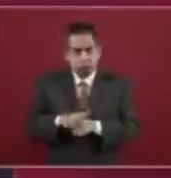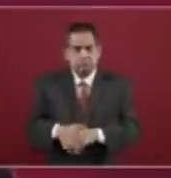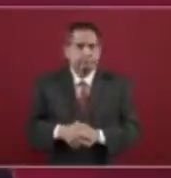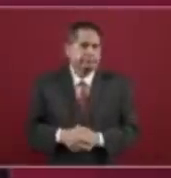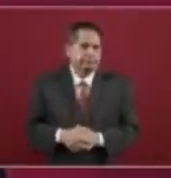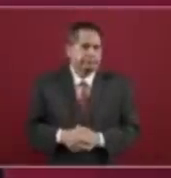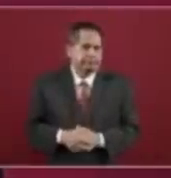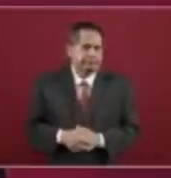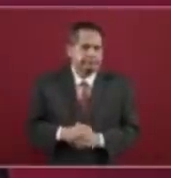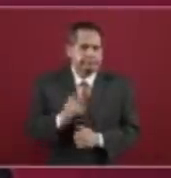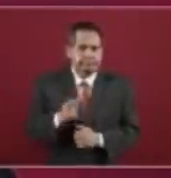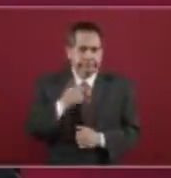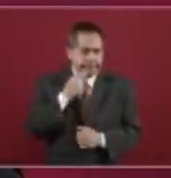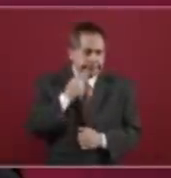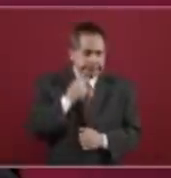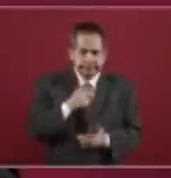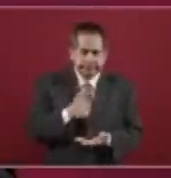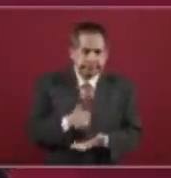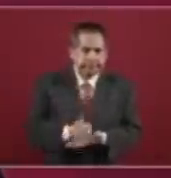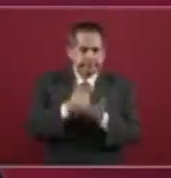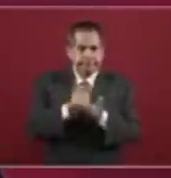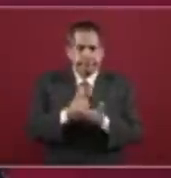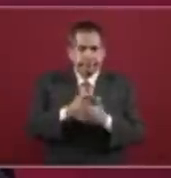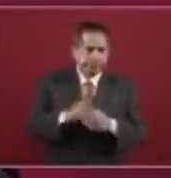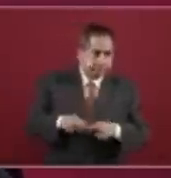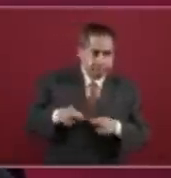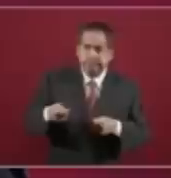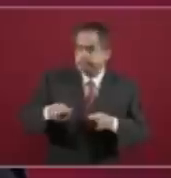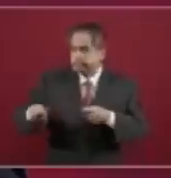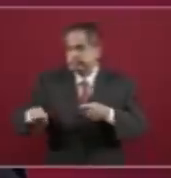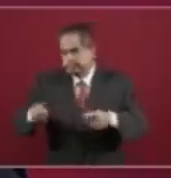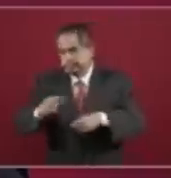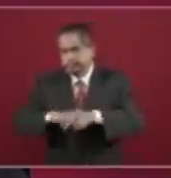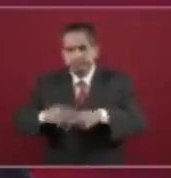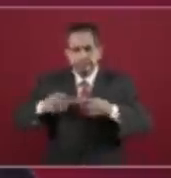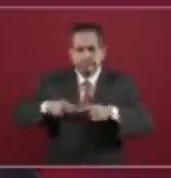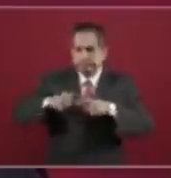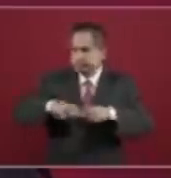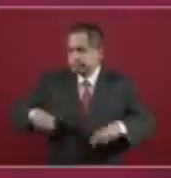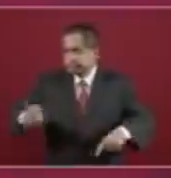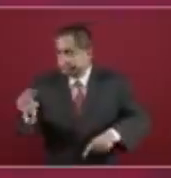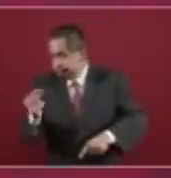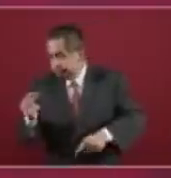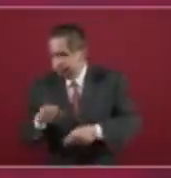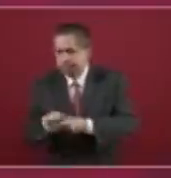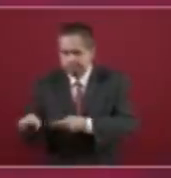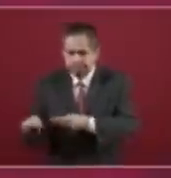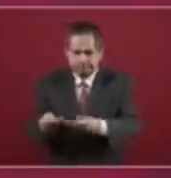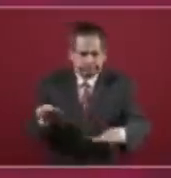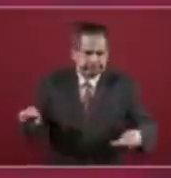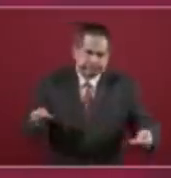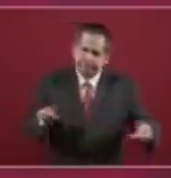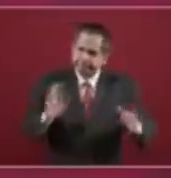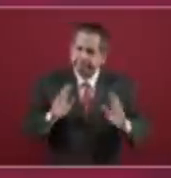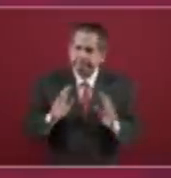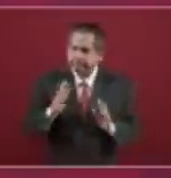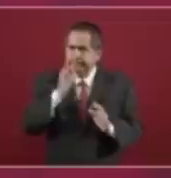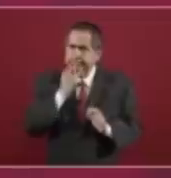que es para ayudar a más gente necesitada y